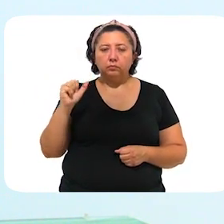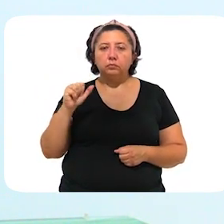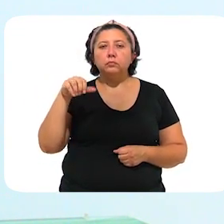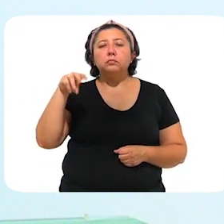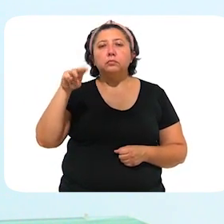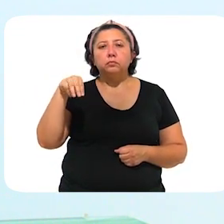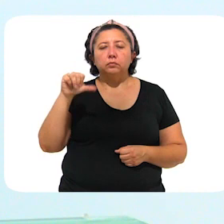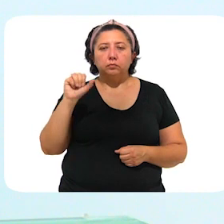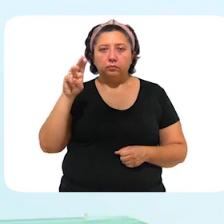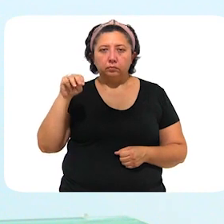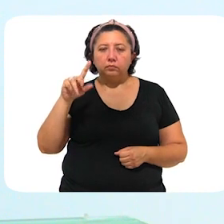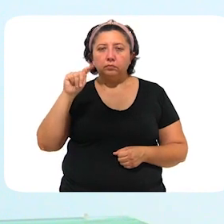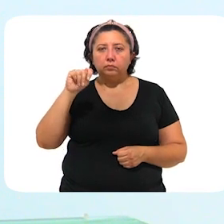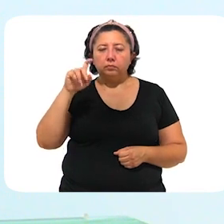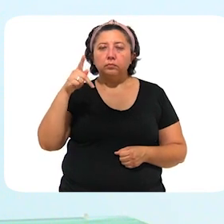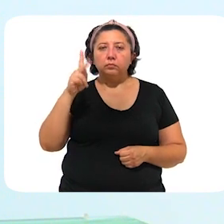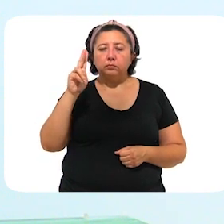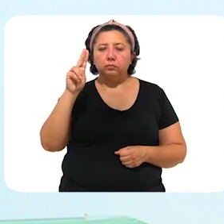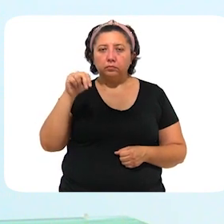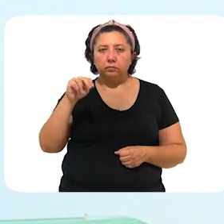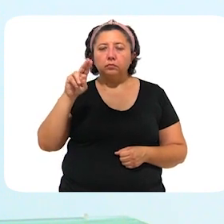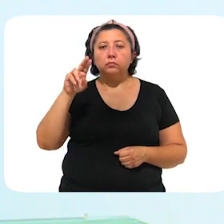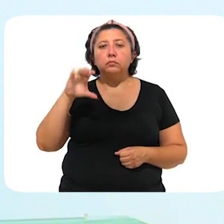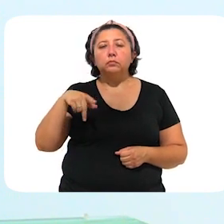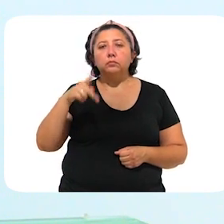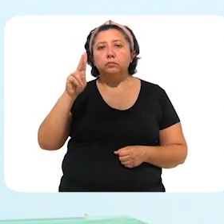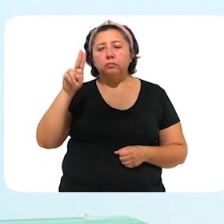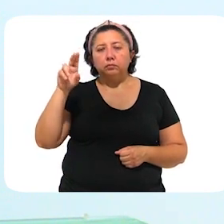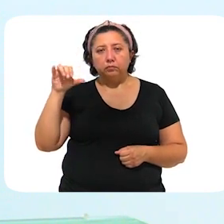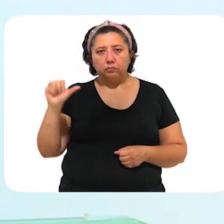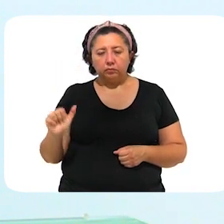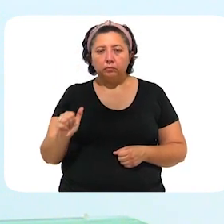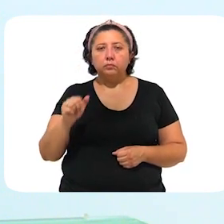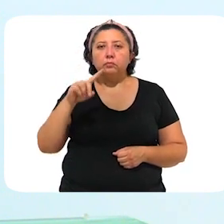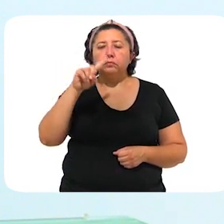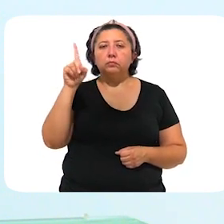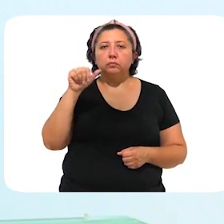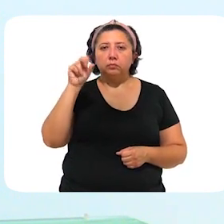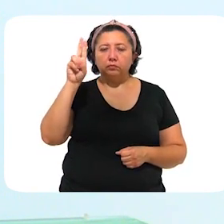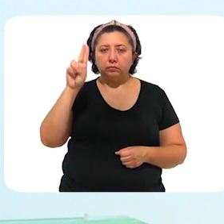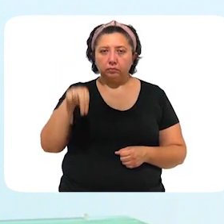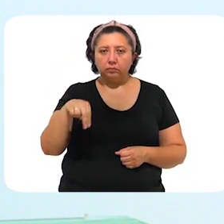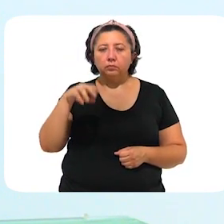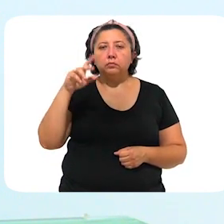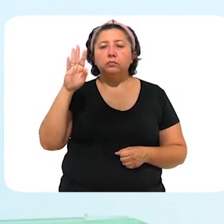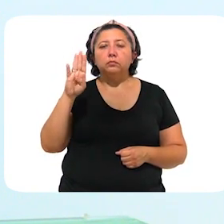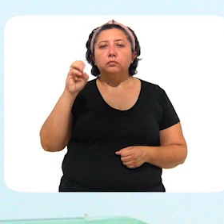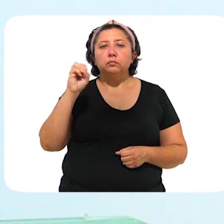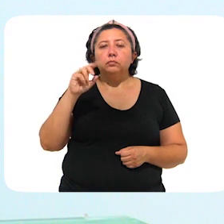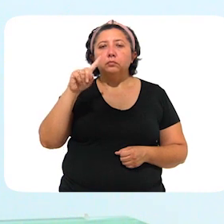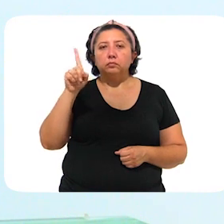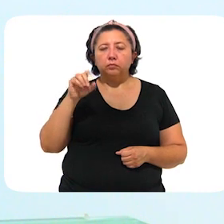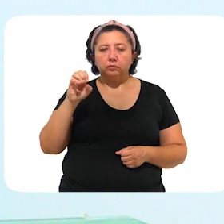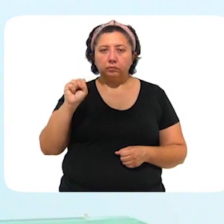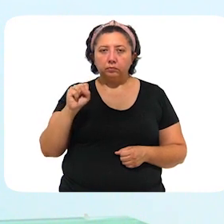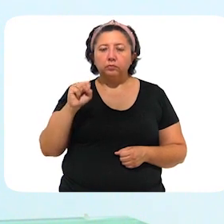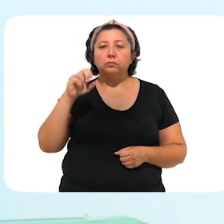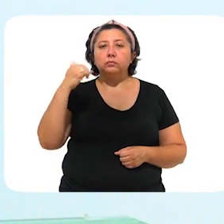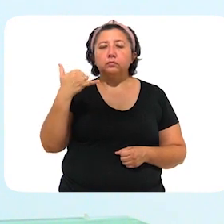quintana roo te para camps agua tekal de venegas si lan de bravo bokova cansahcab